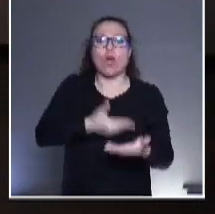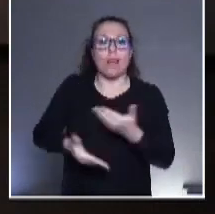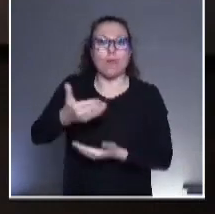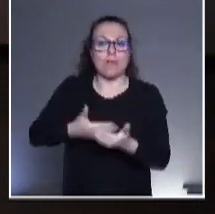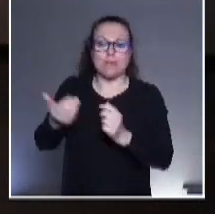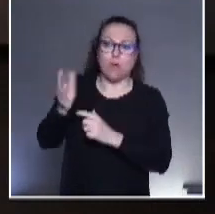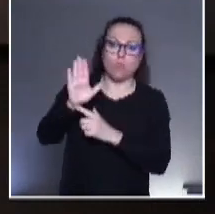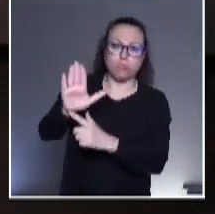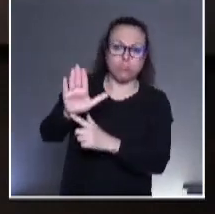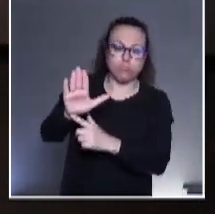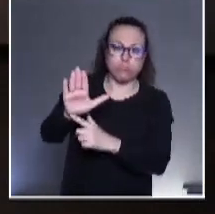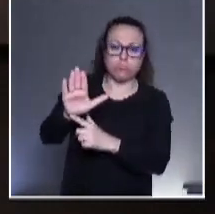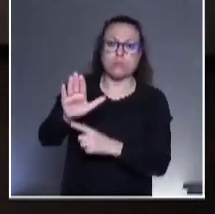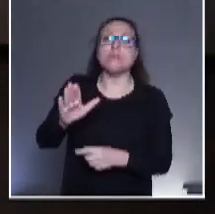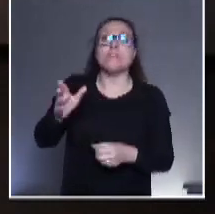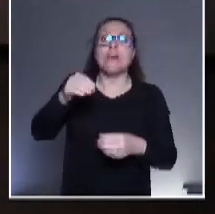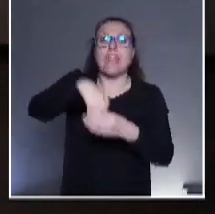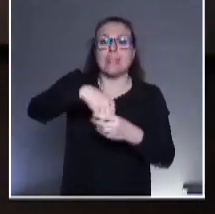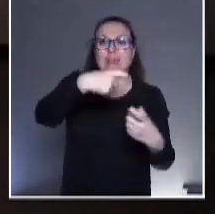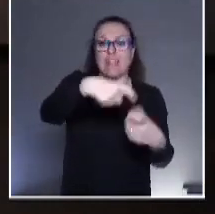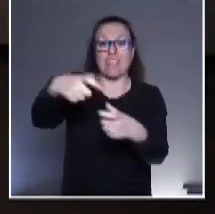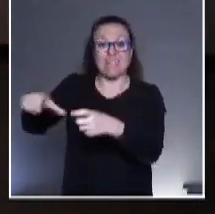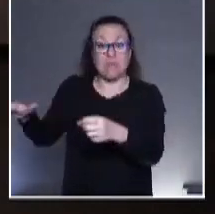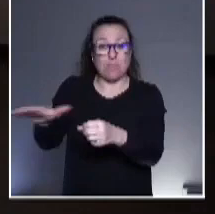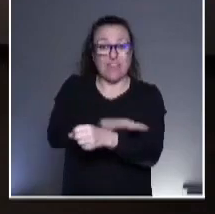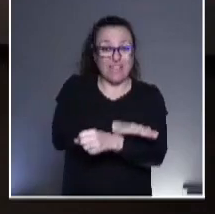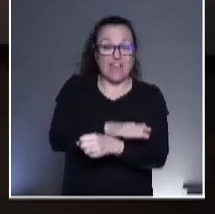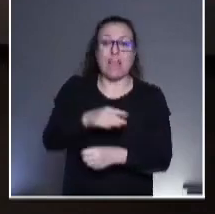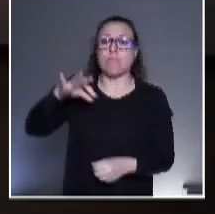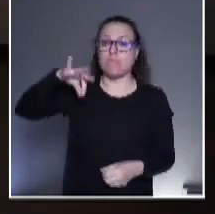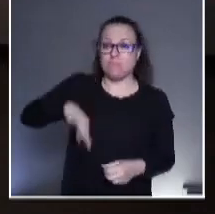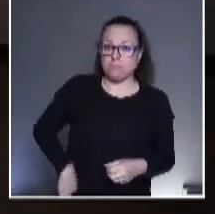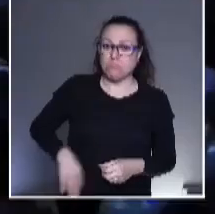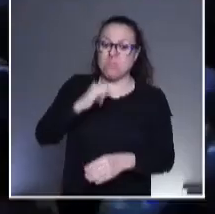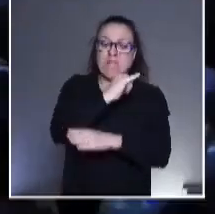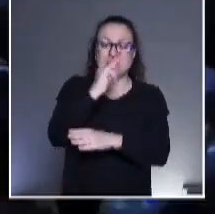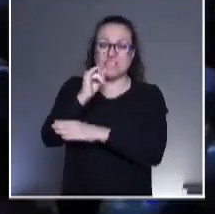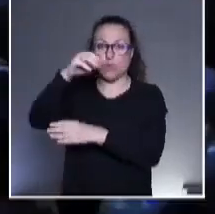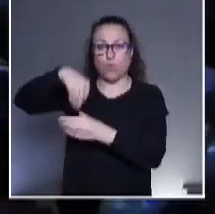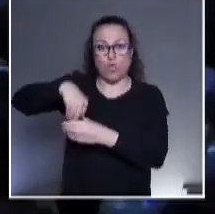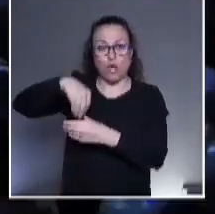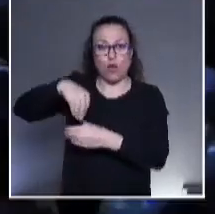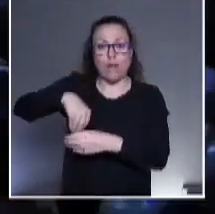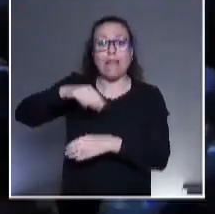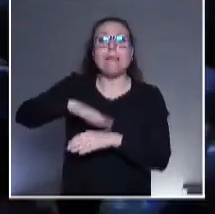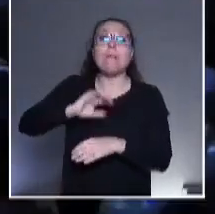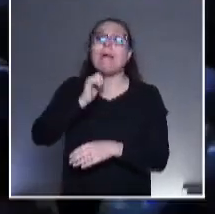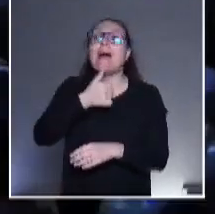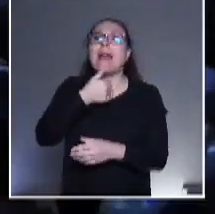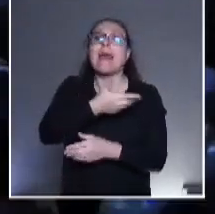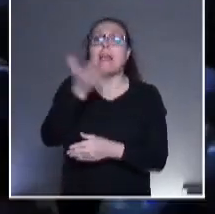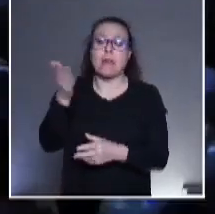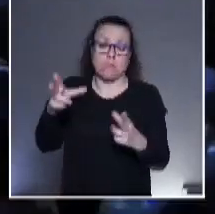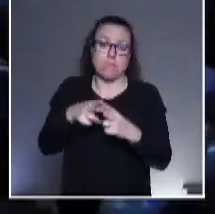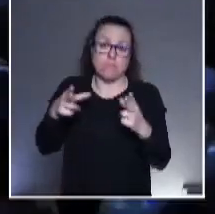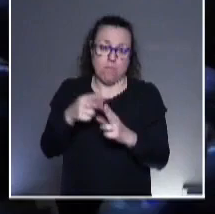colaborativo, de conocimiento interdisciplinario, interprofesional, interinstitucional, dirigido a la mejora social. Y